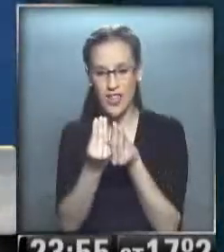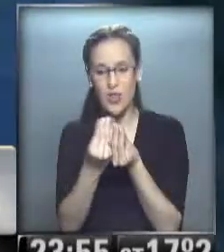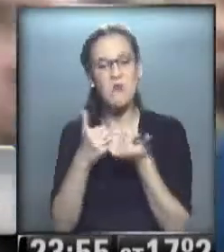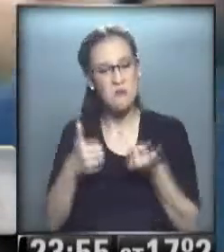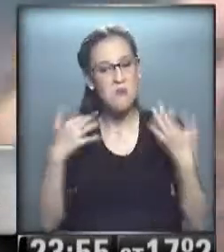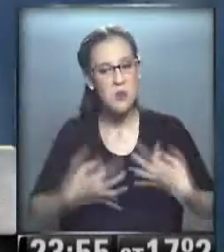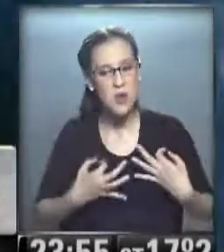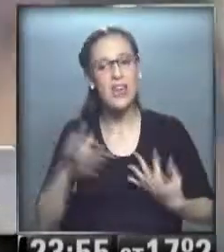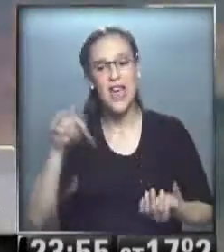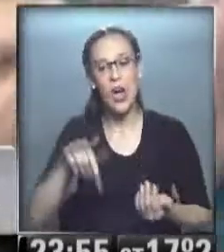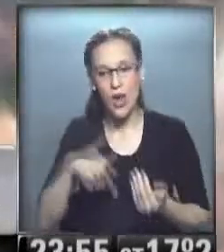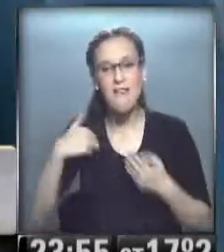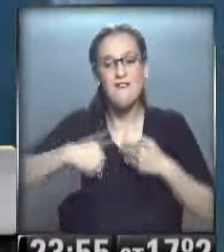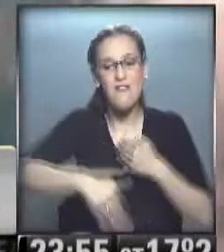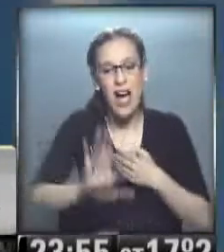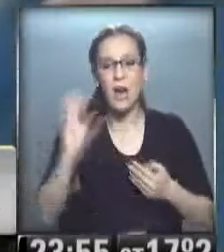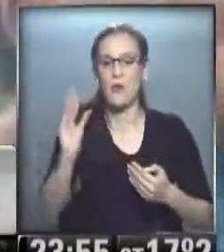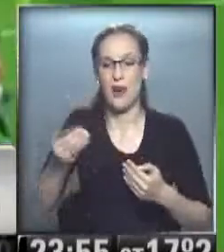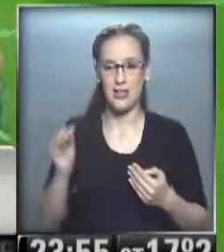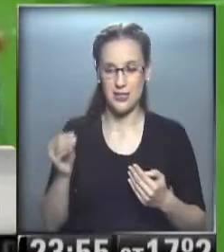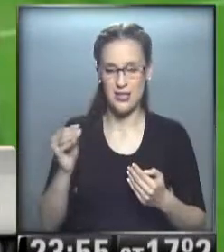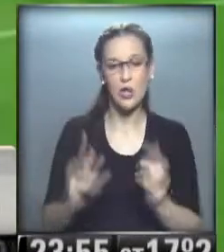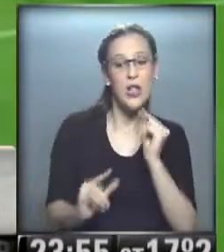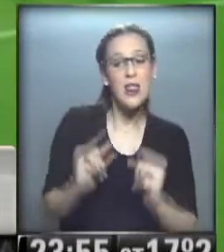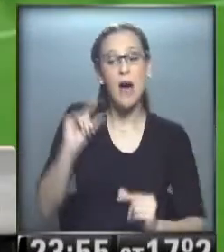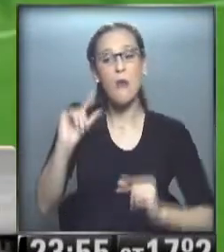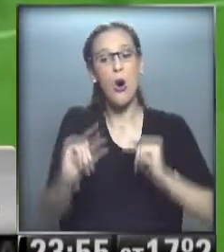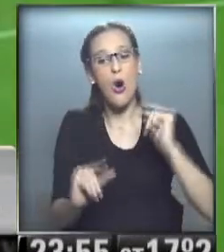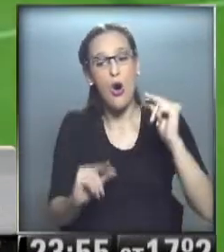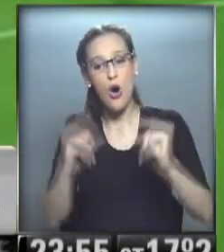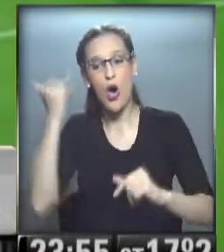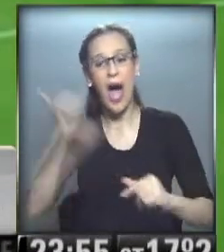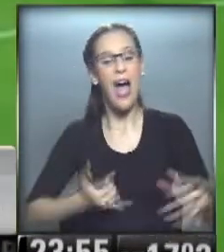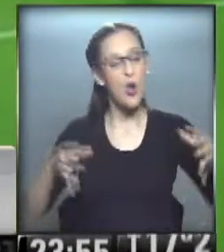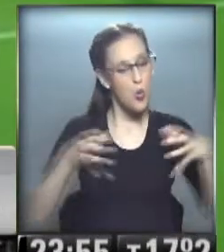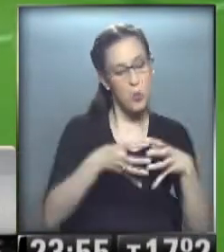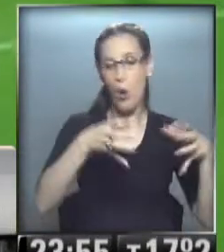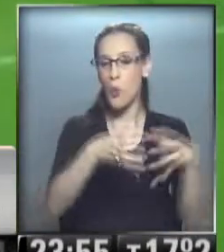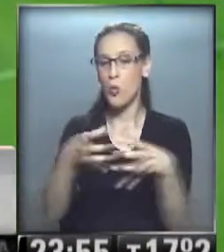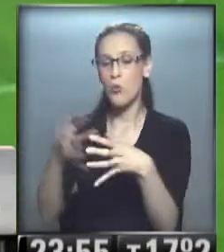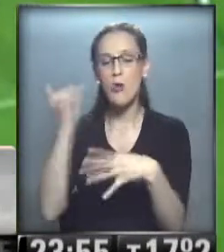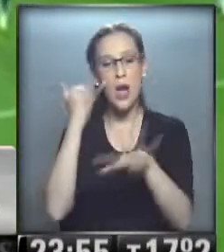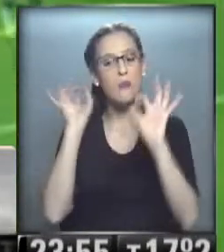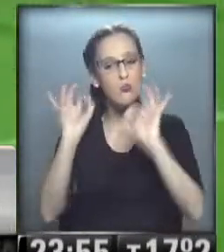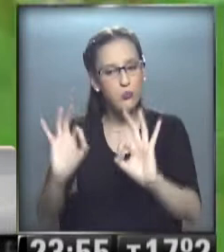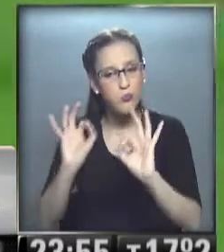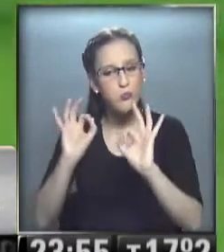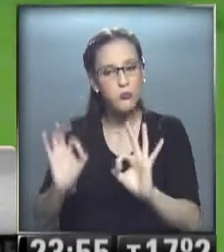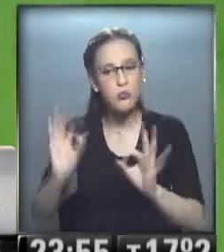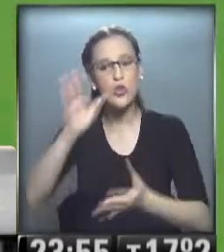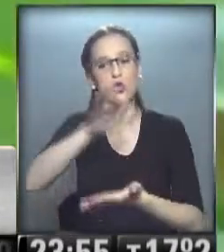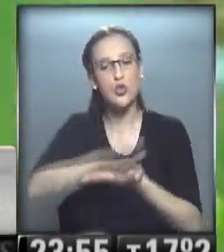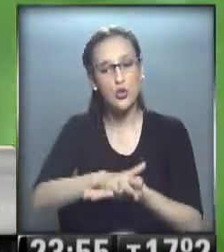y se clasificó a Brasil. Ya están de a poquito entonces todos los equipos metiéndose en lo que tiene que